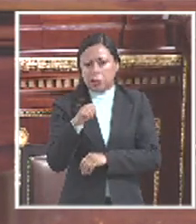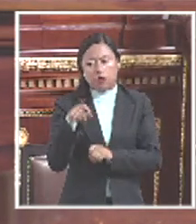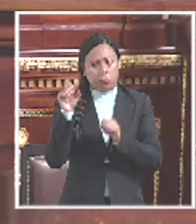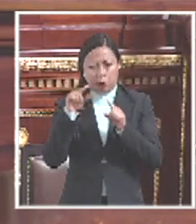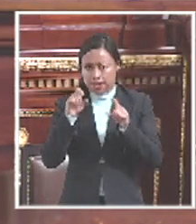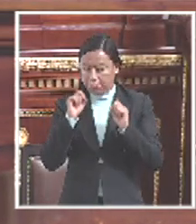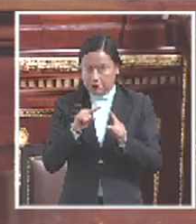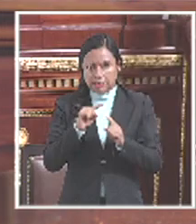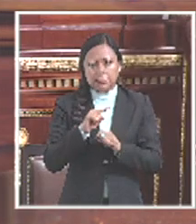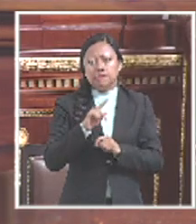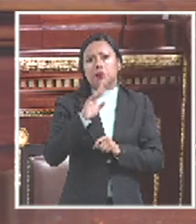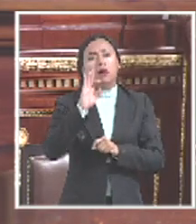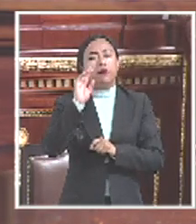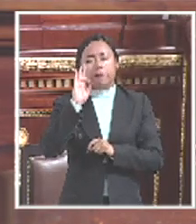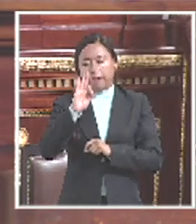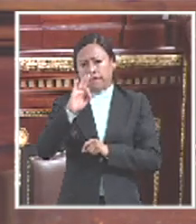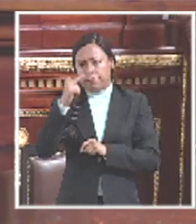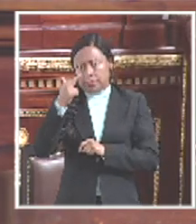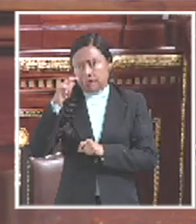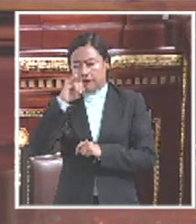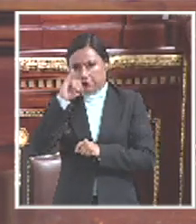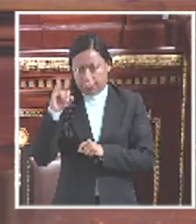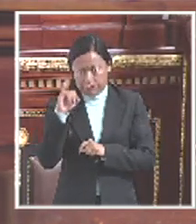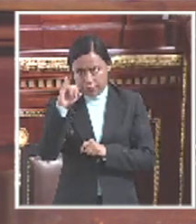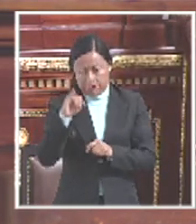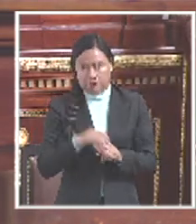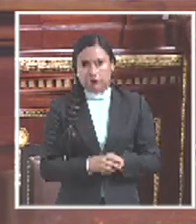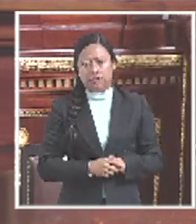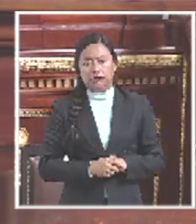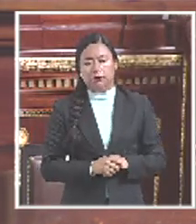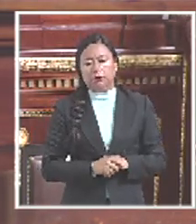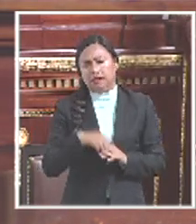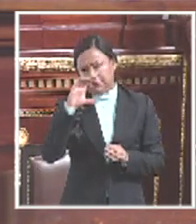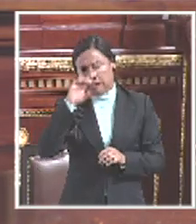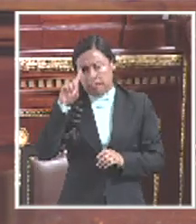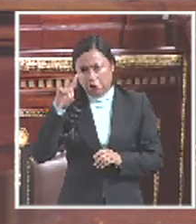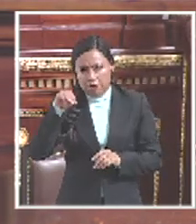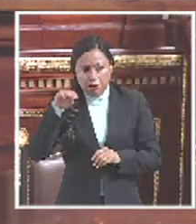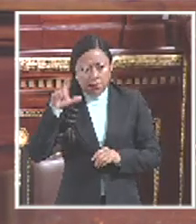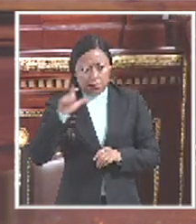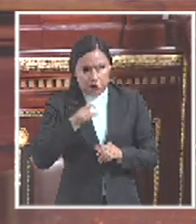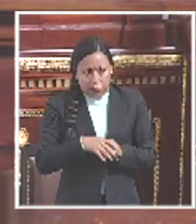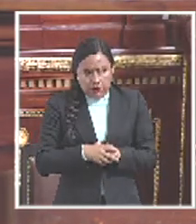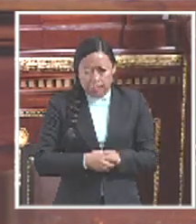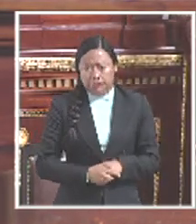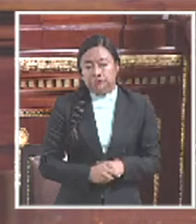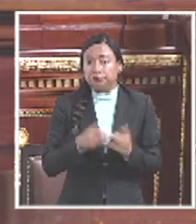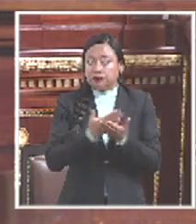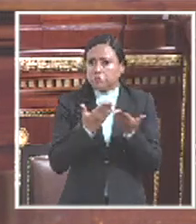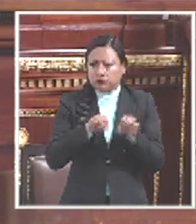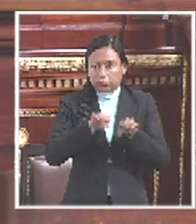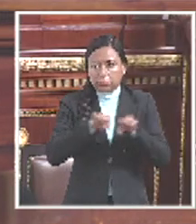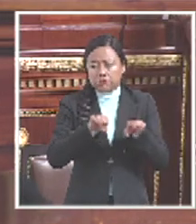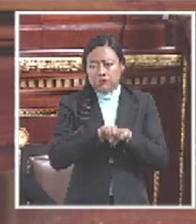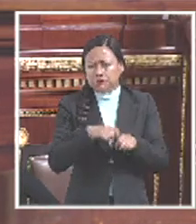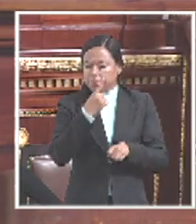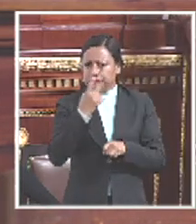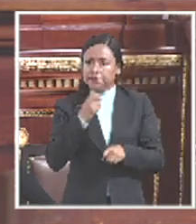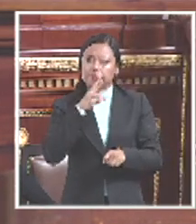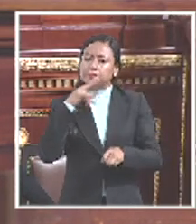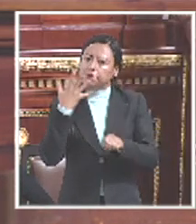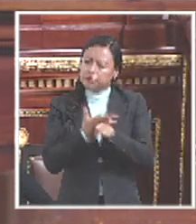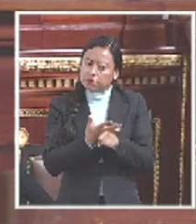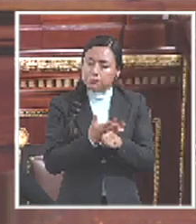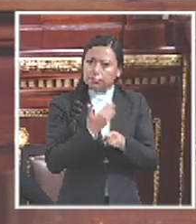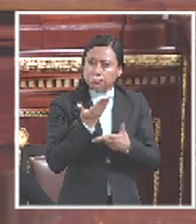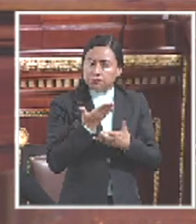Fiscalía General de Justicia de la Ciudad de México, existiendo una comisión de evaluación como instancia responsable del